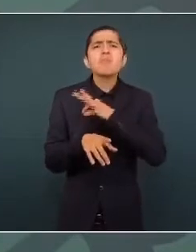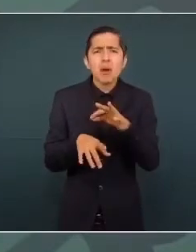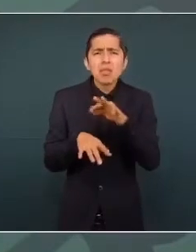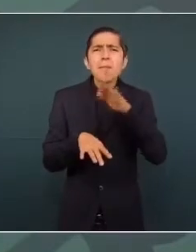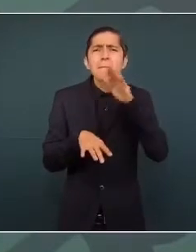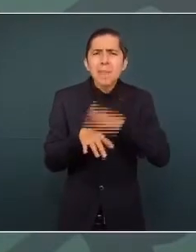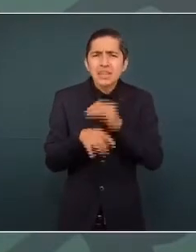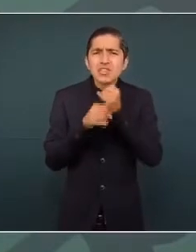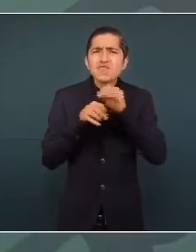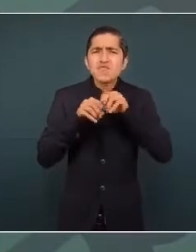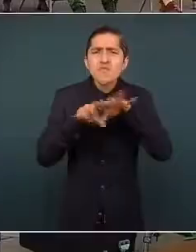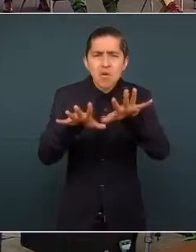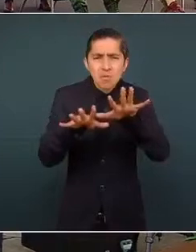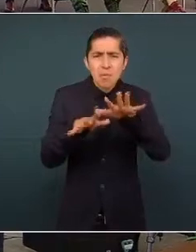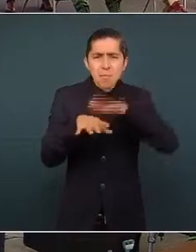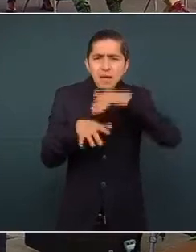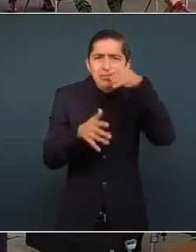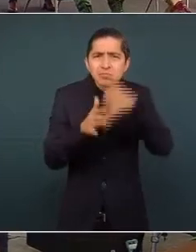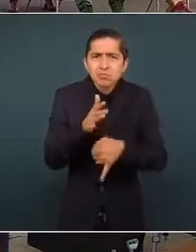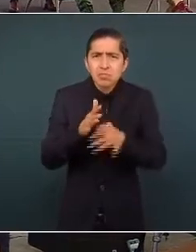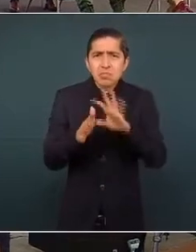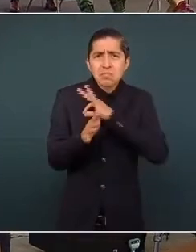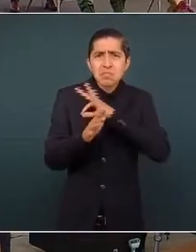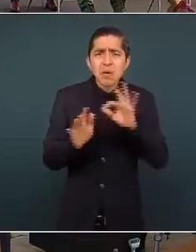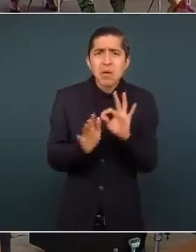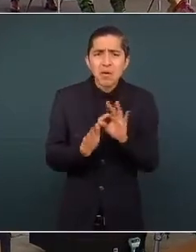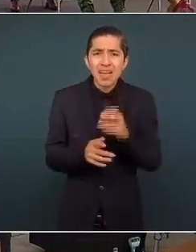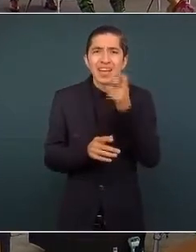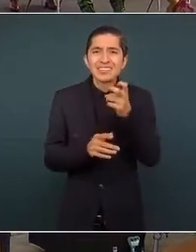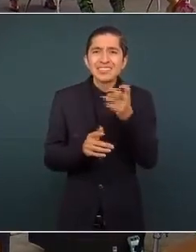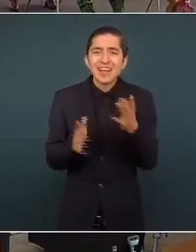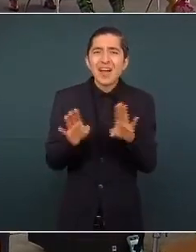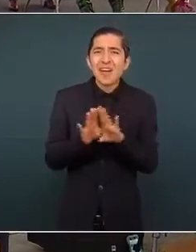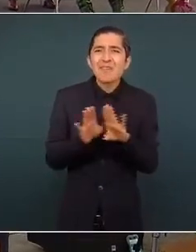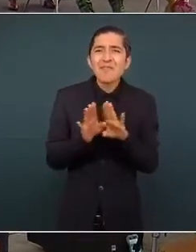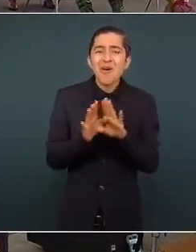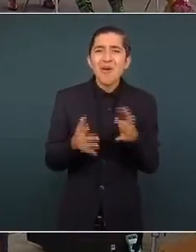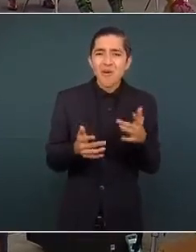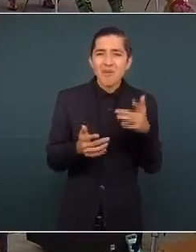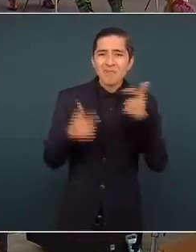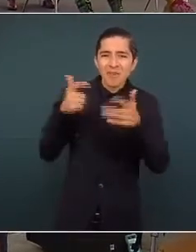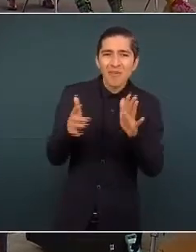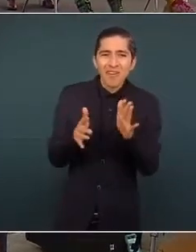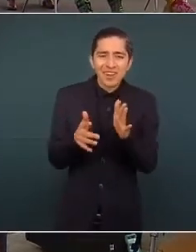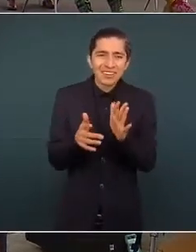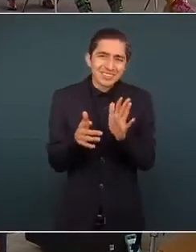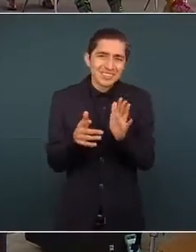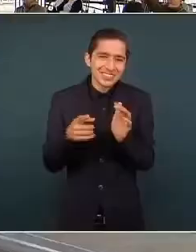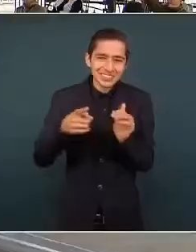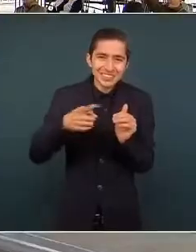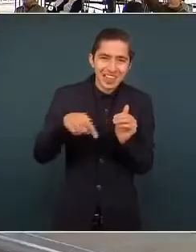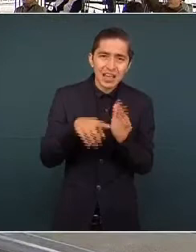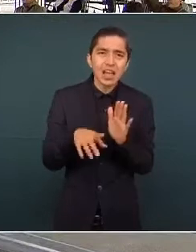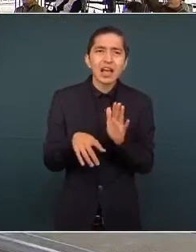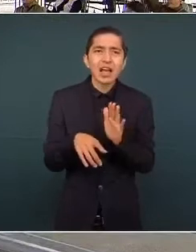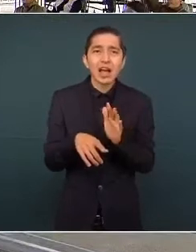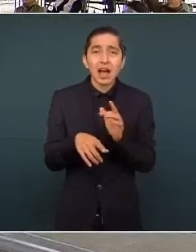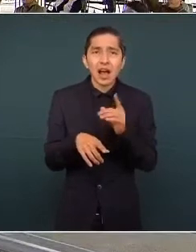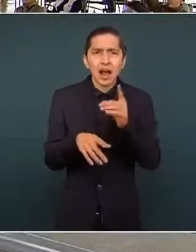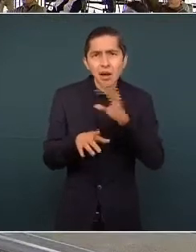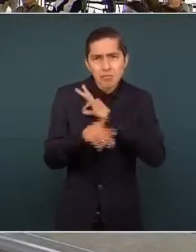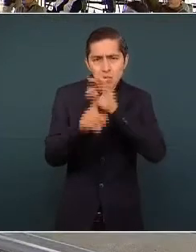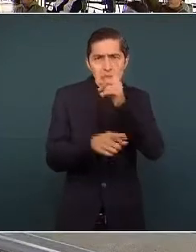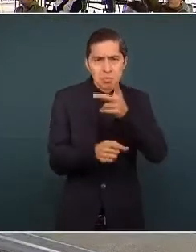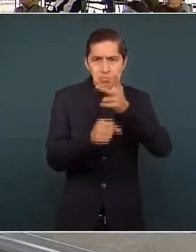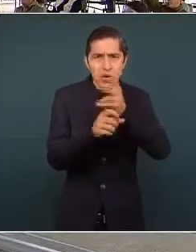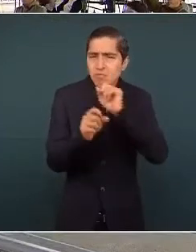ampliamos información sobre este atentado a ustedes. Sí, una